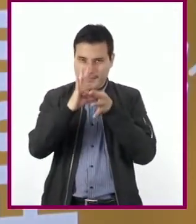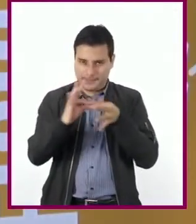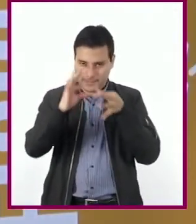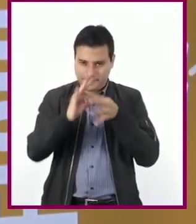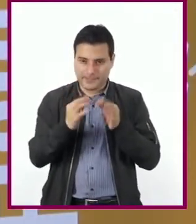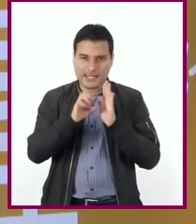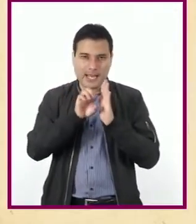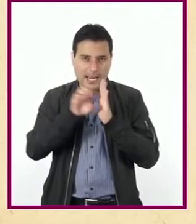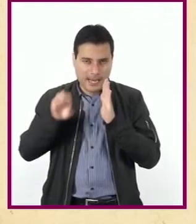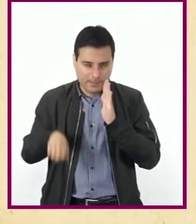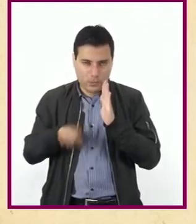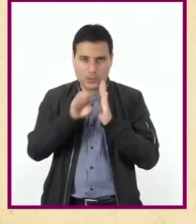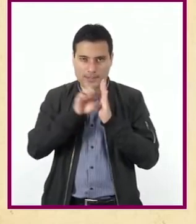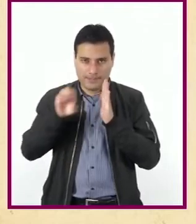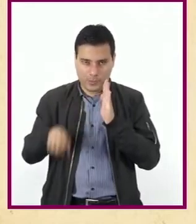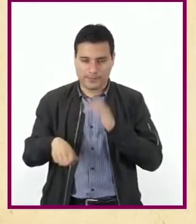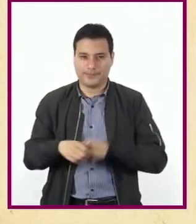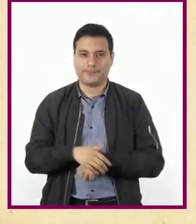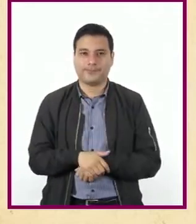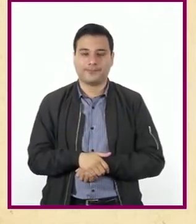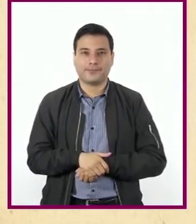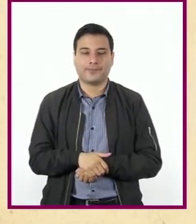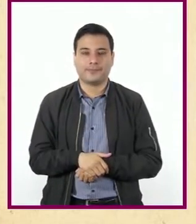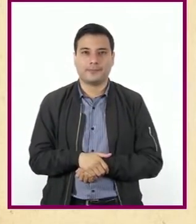ejemplos sencillos.